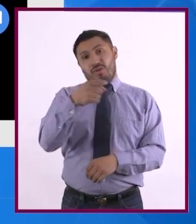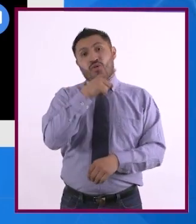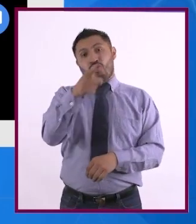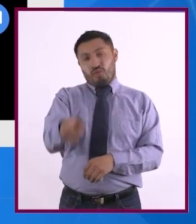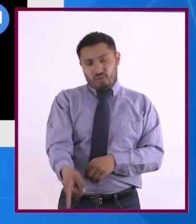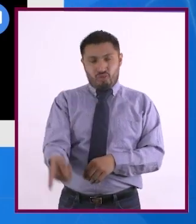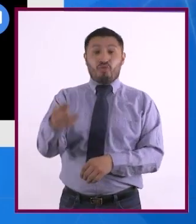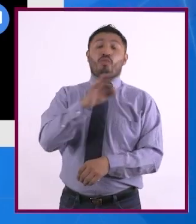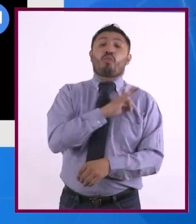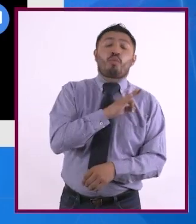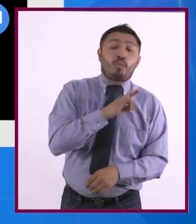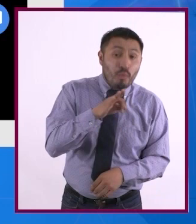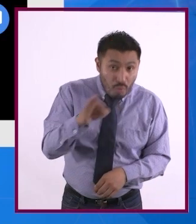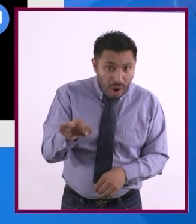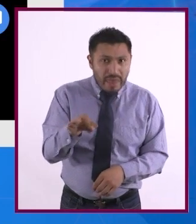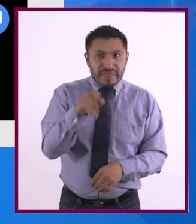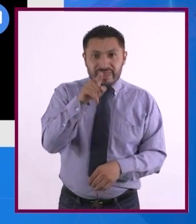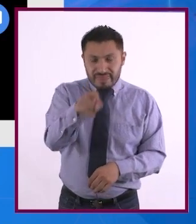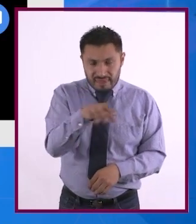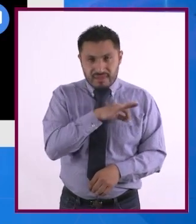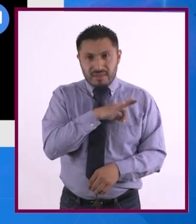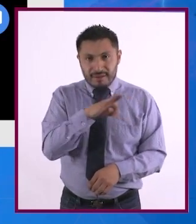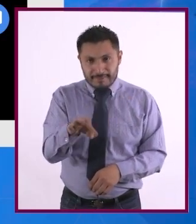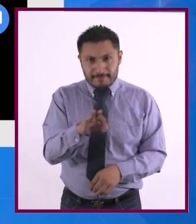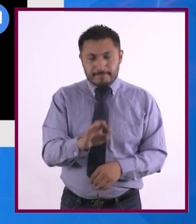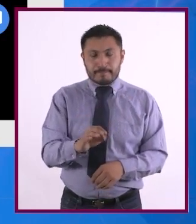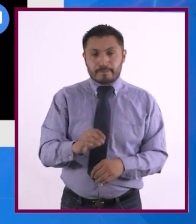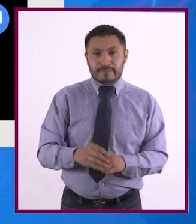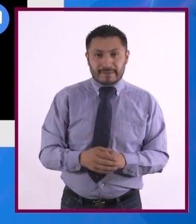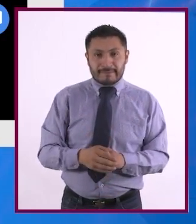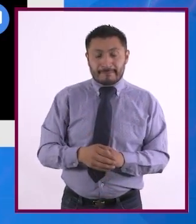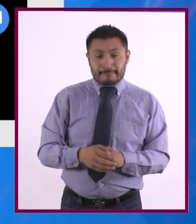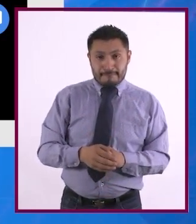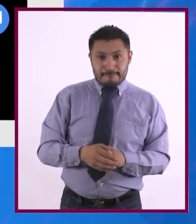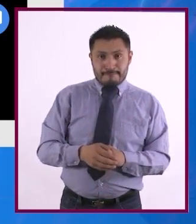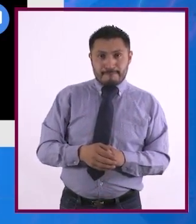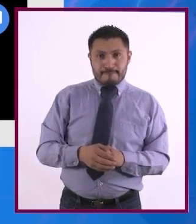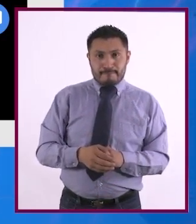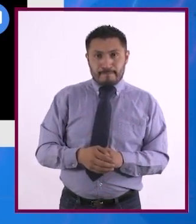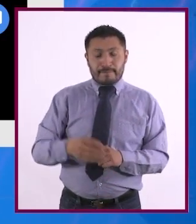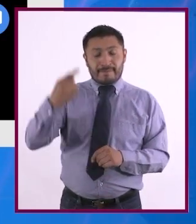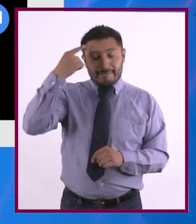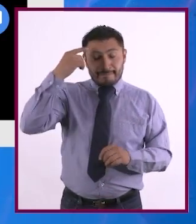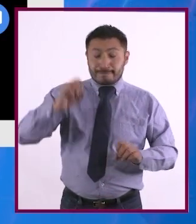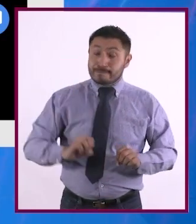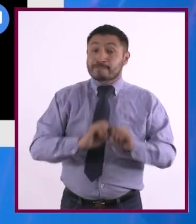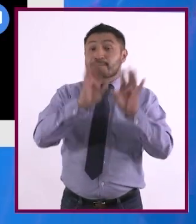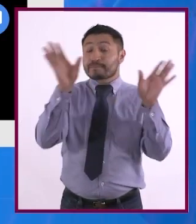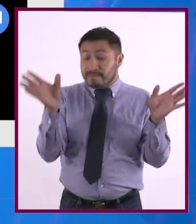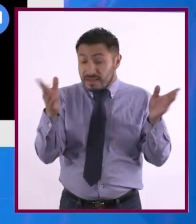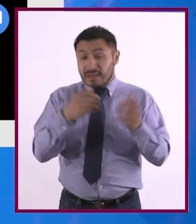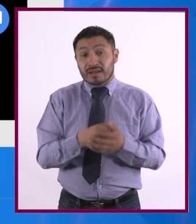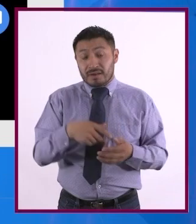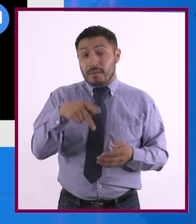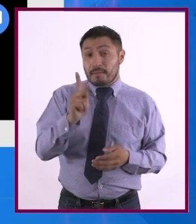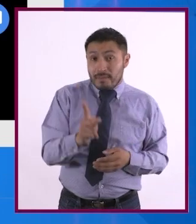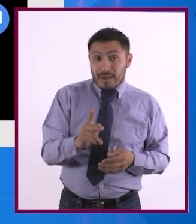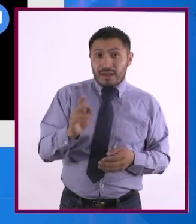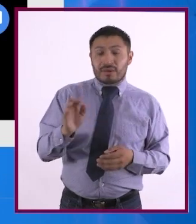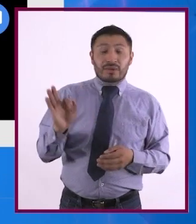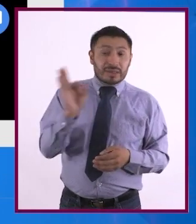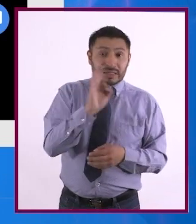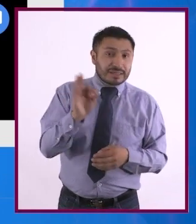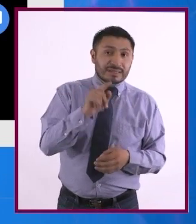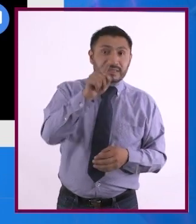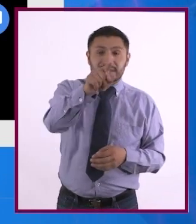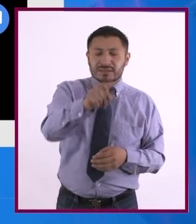poder en el momento, digamos, próximo a mi muerte, voy a tener más claras las cosas para empezar. Pero aún sin tener que